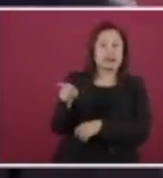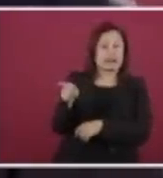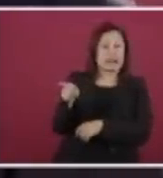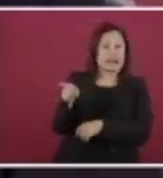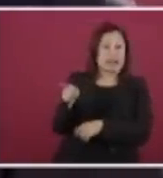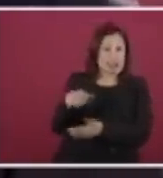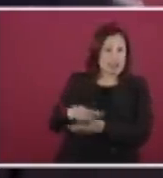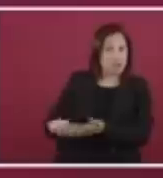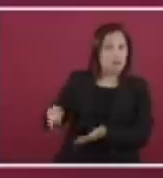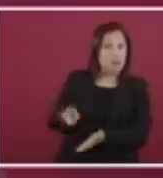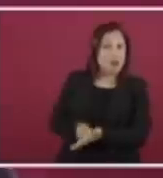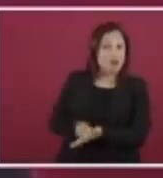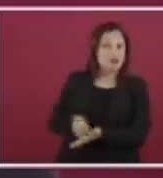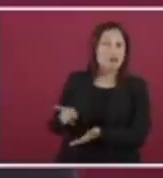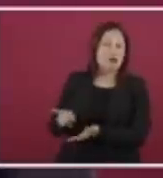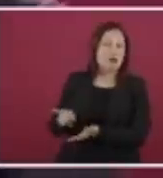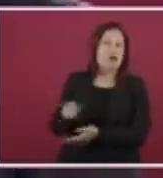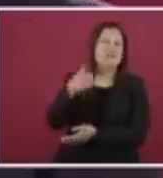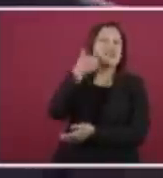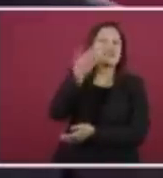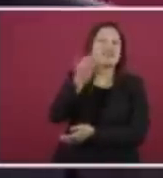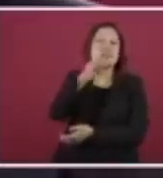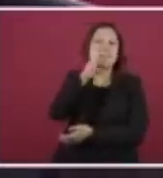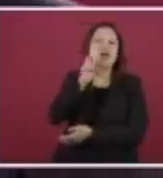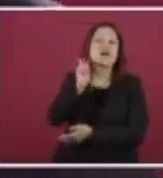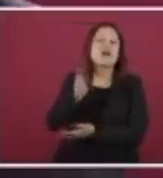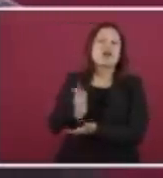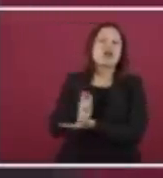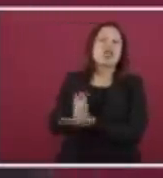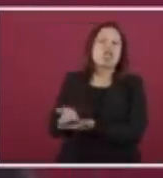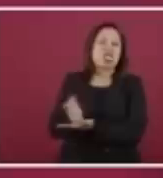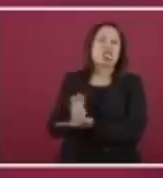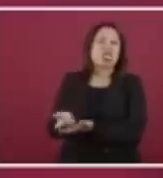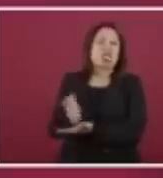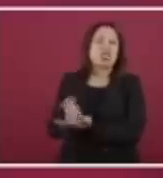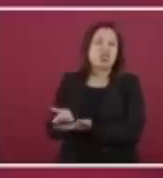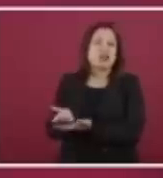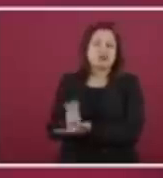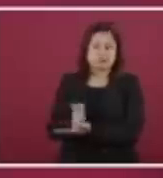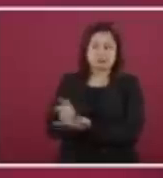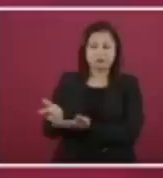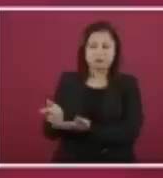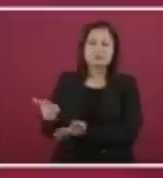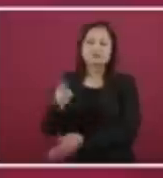Y maiciaban al gallo y ya dejaba de cantar el gallo.